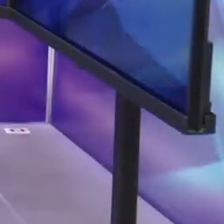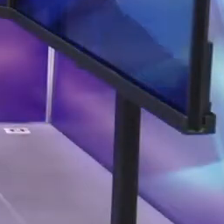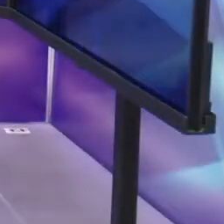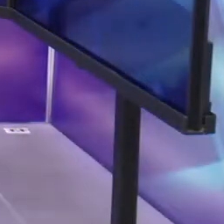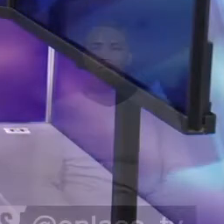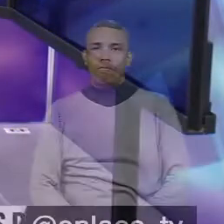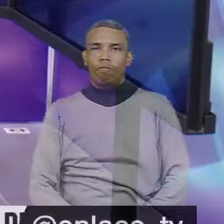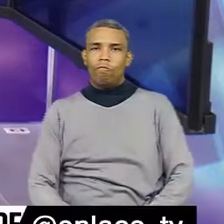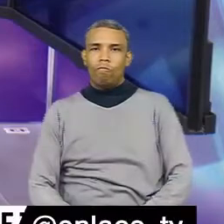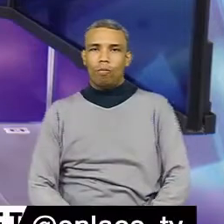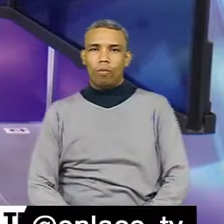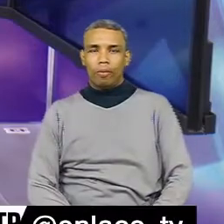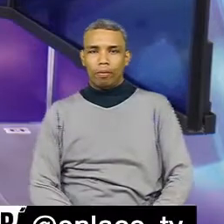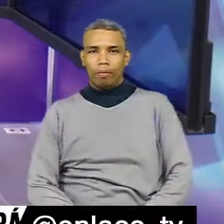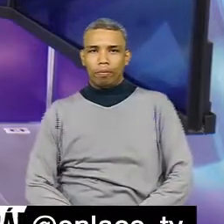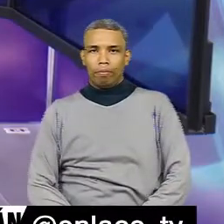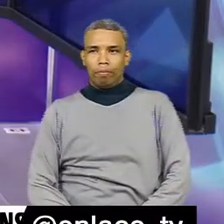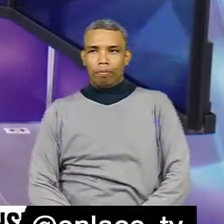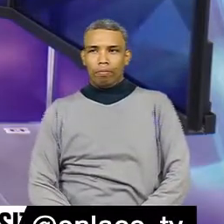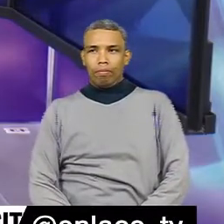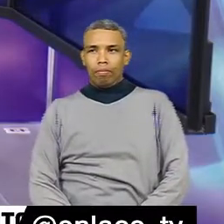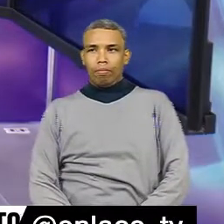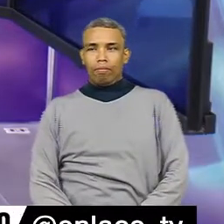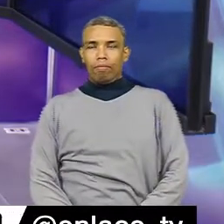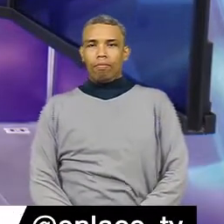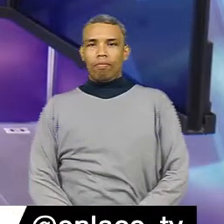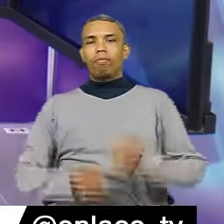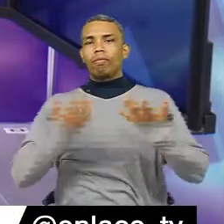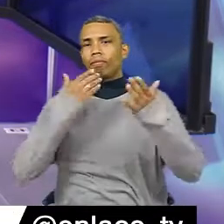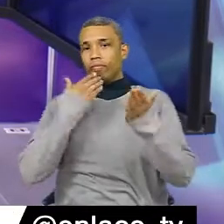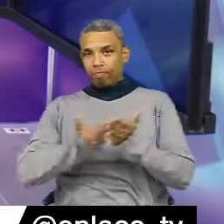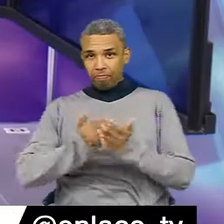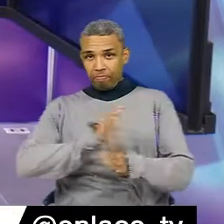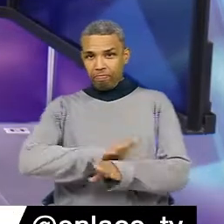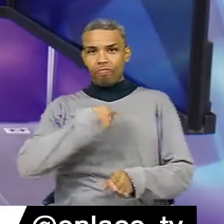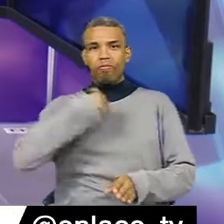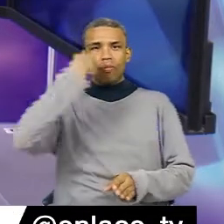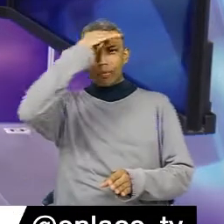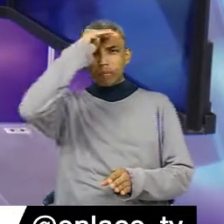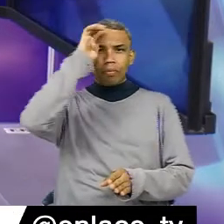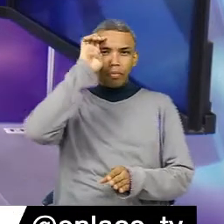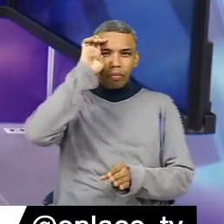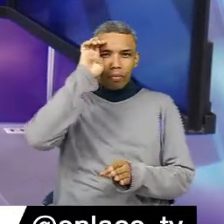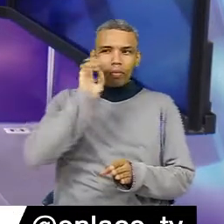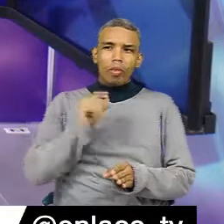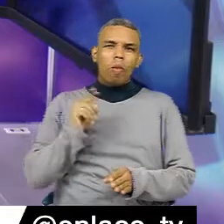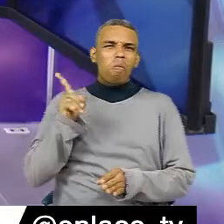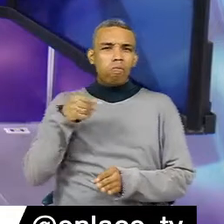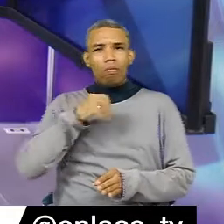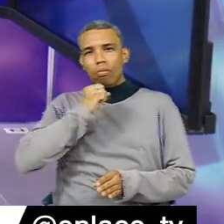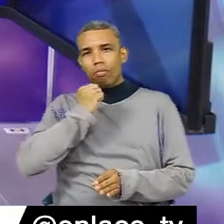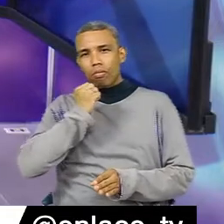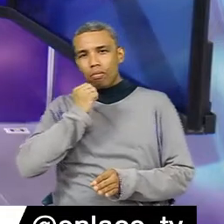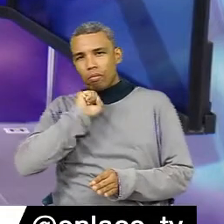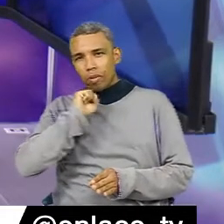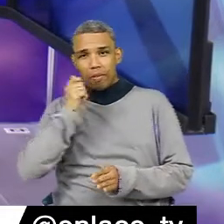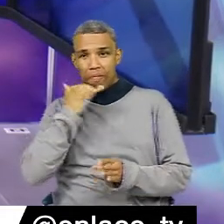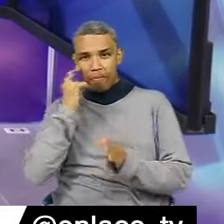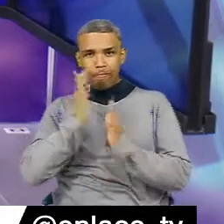Soy Paola López Vargas y una vez más los saludo con todo el desarrollo informativo de lo que ocurre en Barranca Bermeja y la región en Enlace Noticias. Estos son